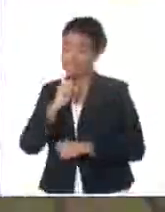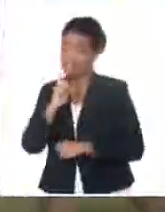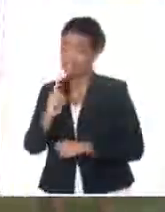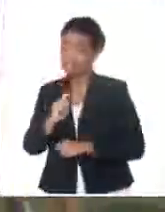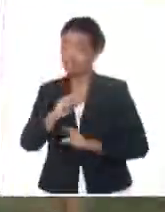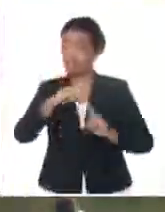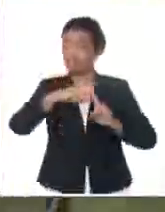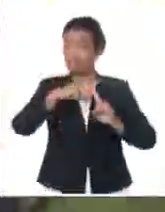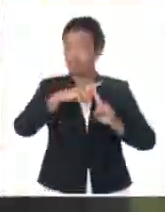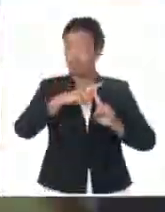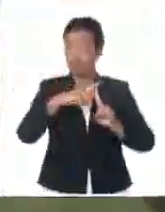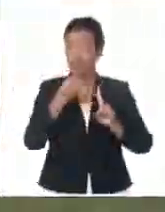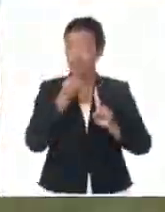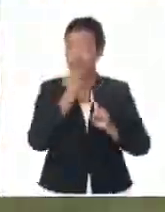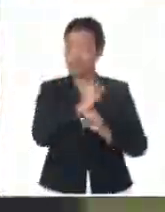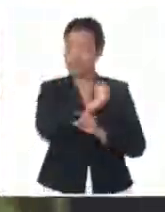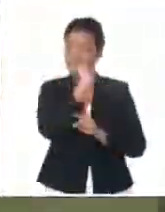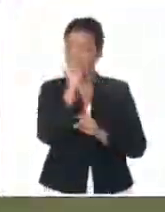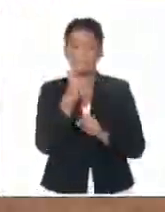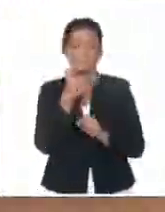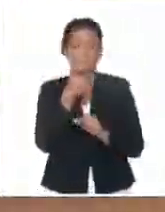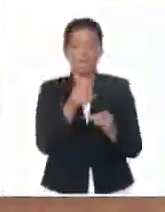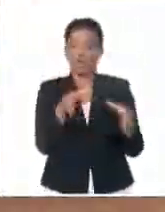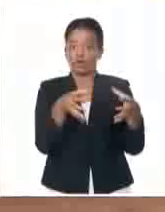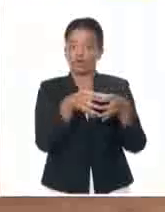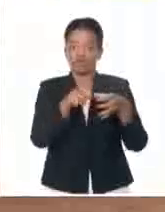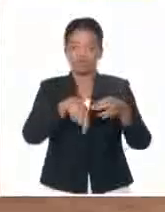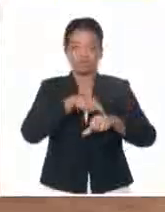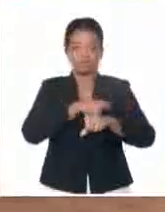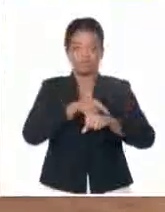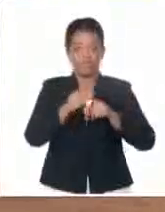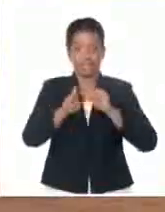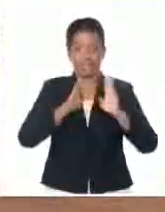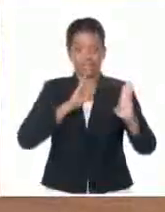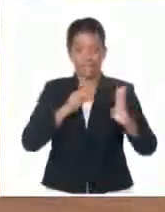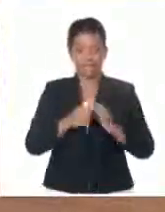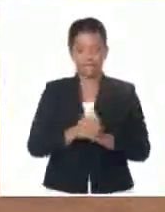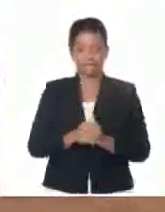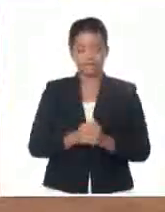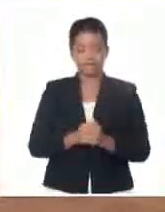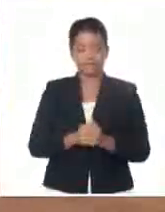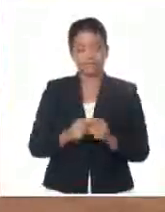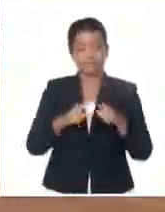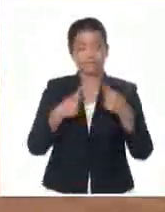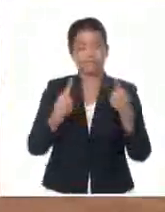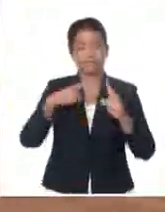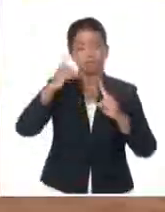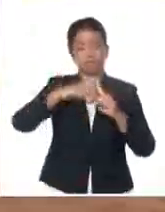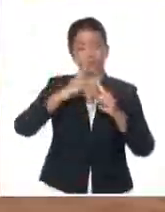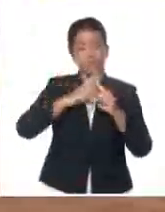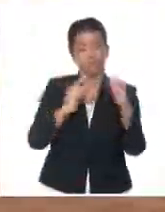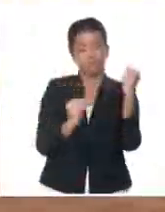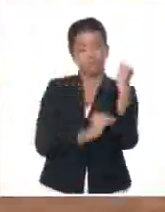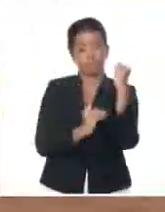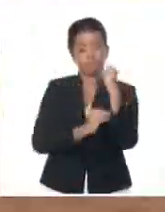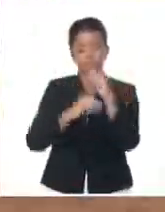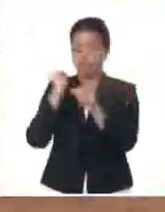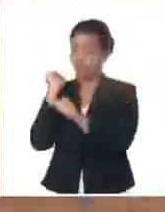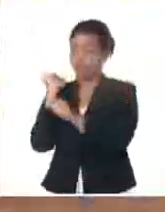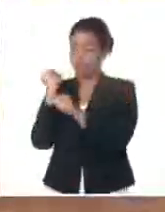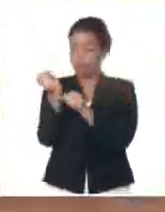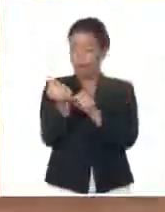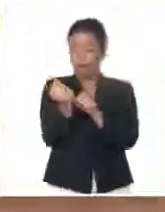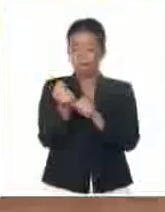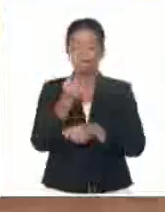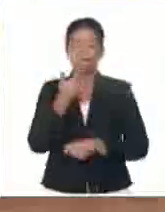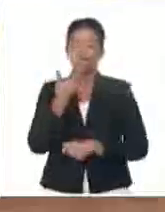los leñadores, el mejor equipo de la etapa regular. Con una potente ofensiva y un resolutivo pitcheo, los tuneros han logrado llevarse los dos primeros desafíos